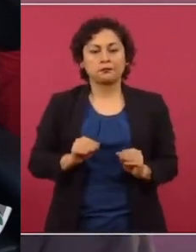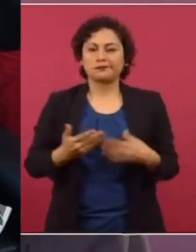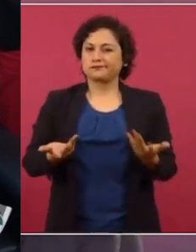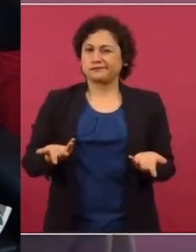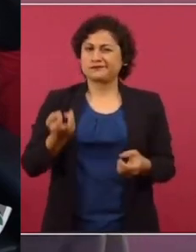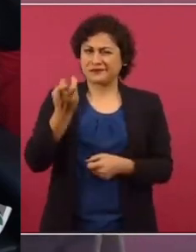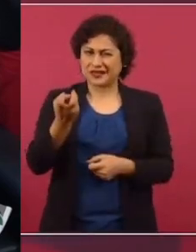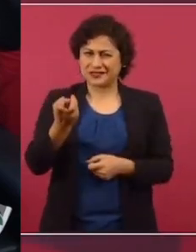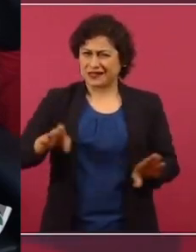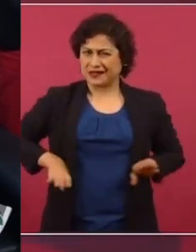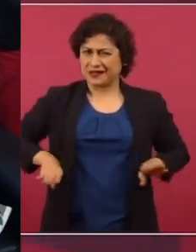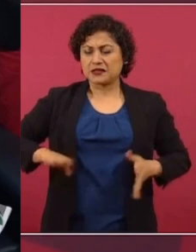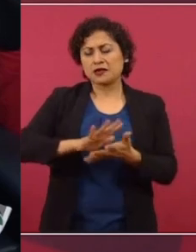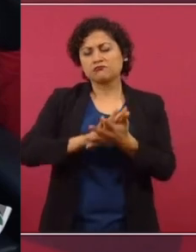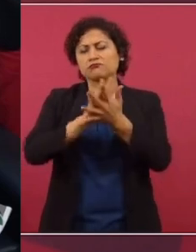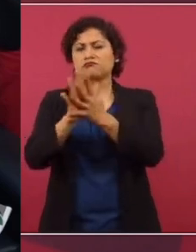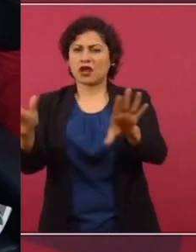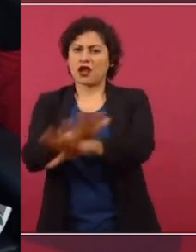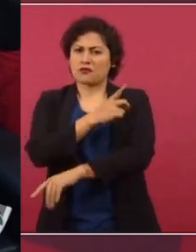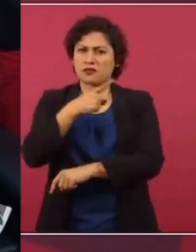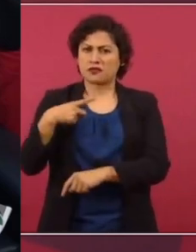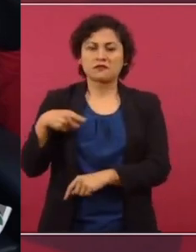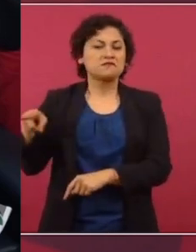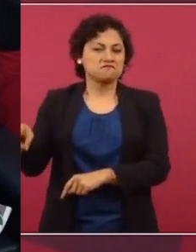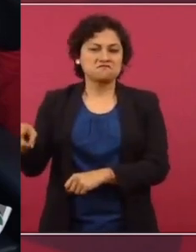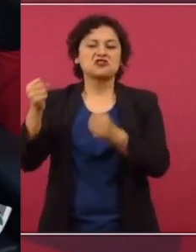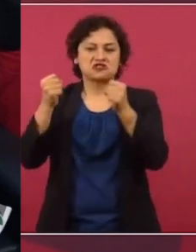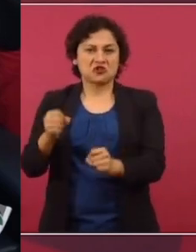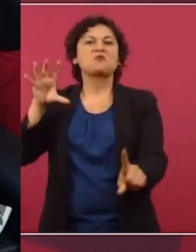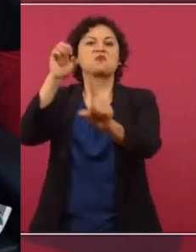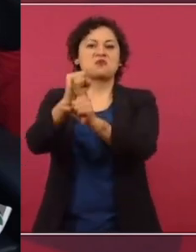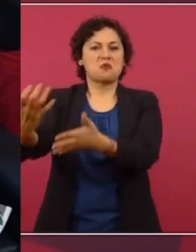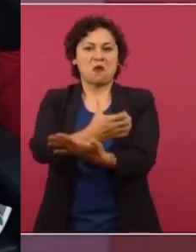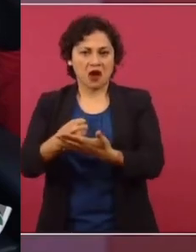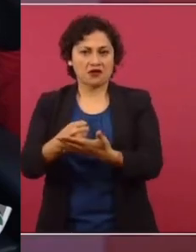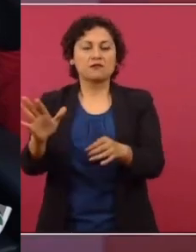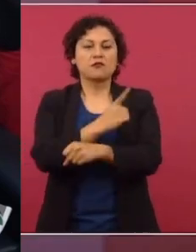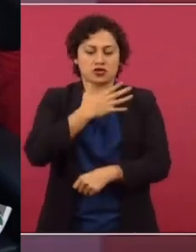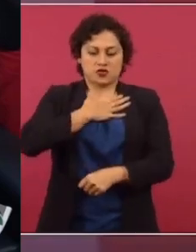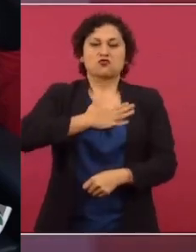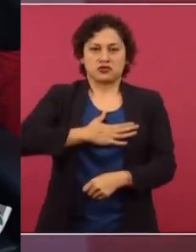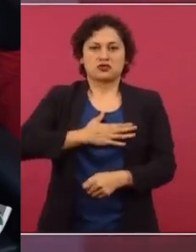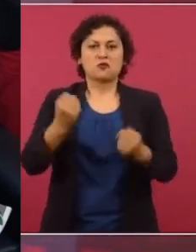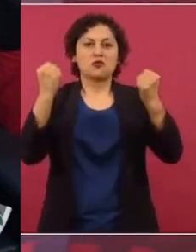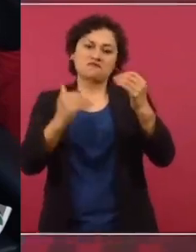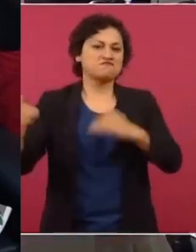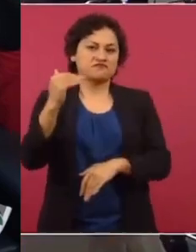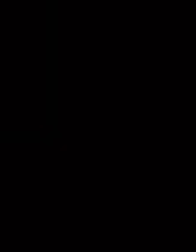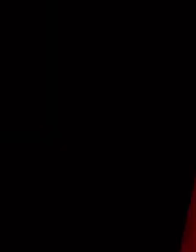Todo esto tiene que ir cambiando. Al final va a triunfar la justicia sobre el poder. Me canso ganso.